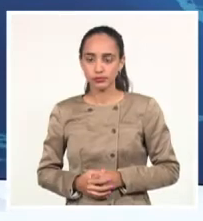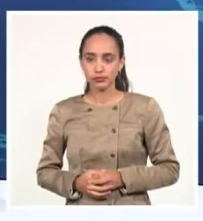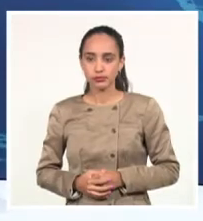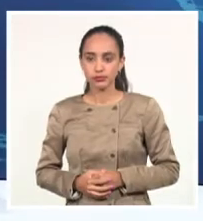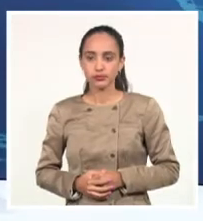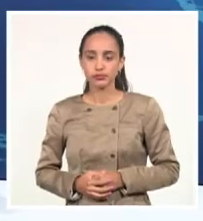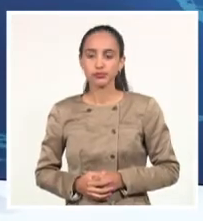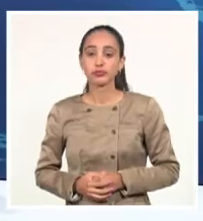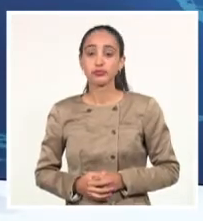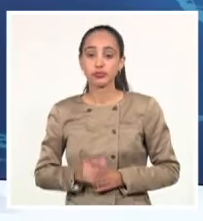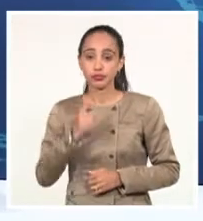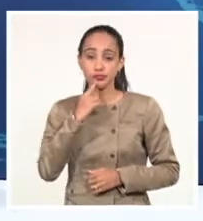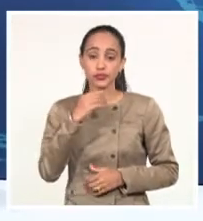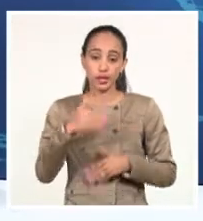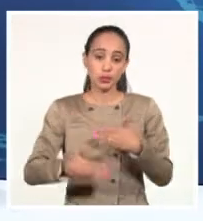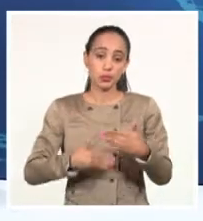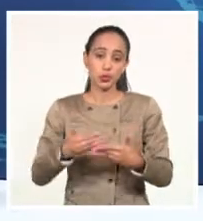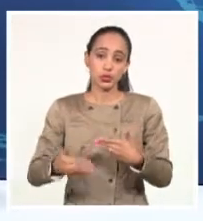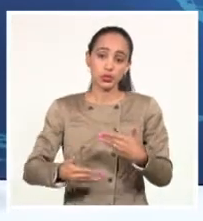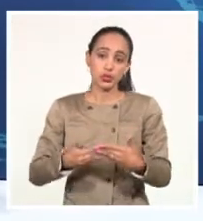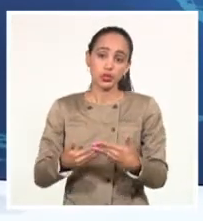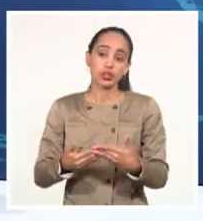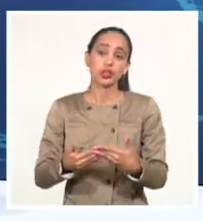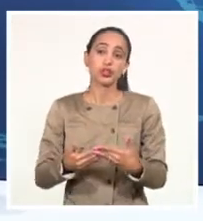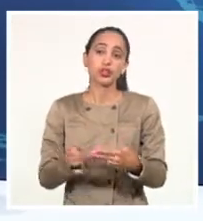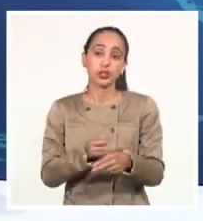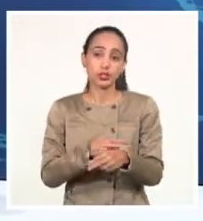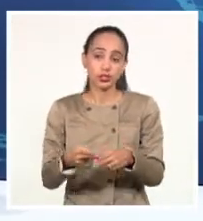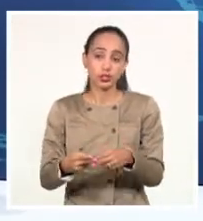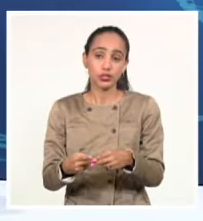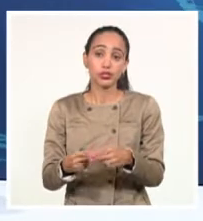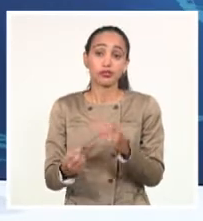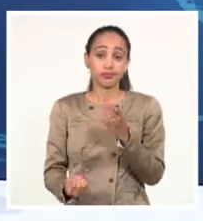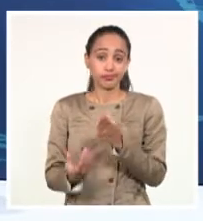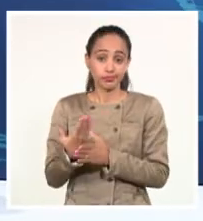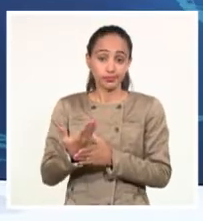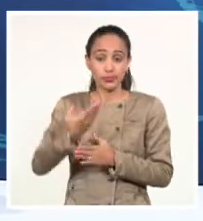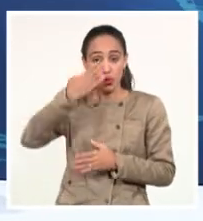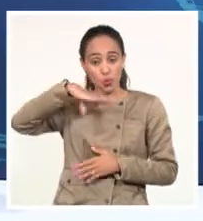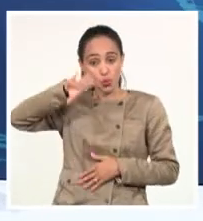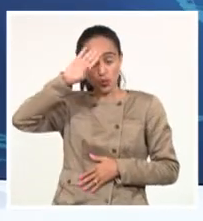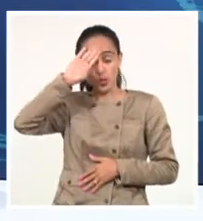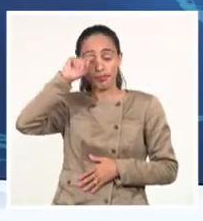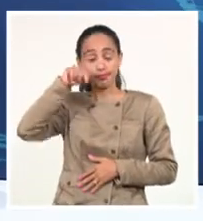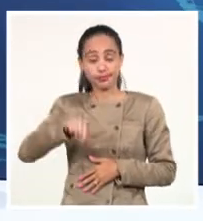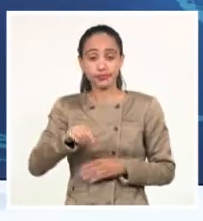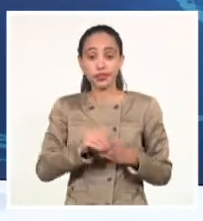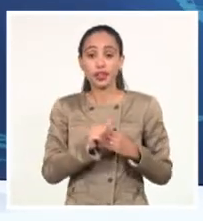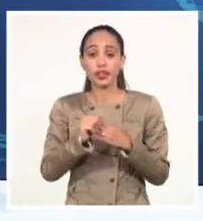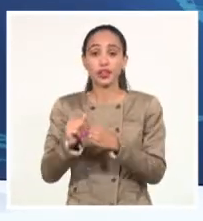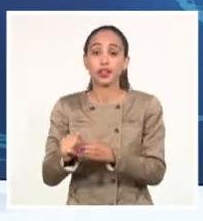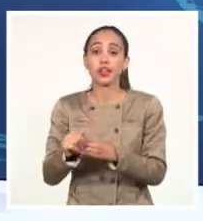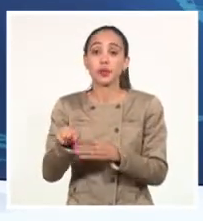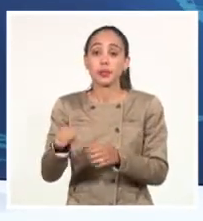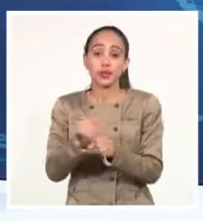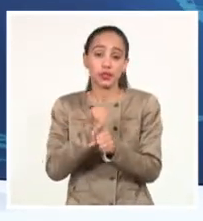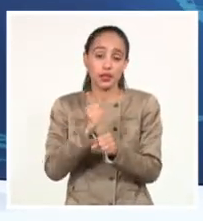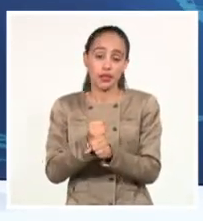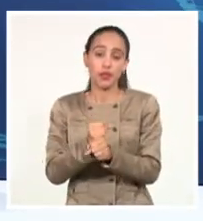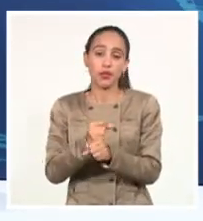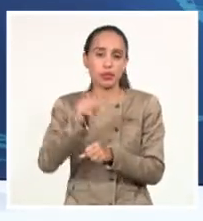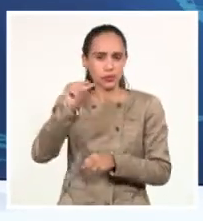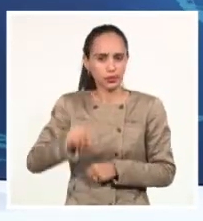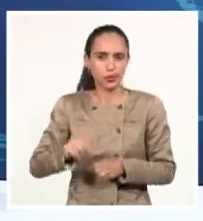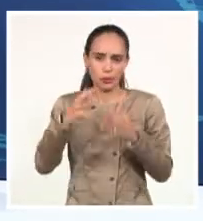Desentrañar los procesos históricos que devinieron creación de la nacionalidad y la nación cubanas ha sido la guía en la vida y obra de un imprescindible